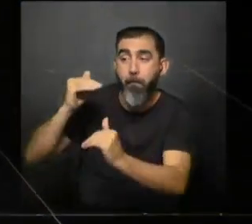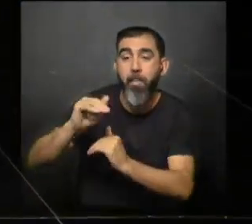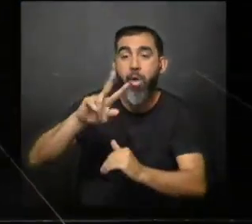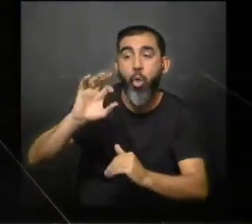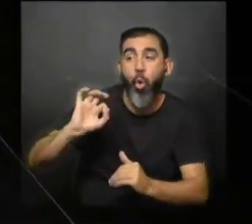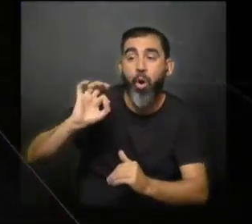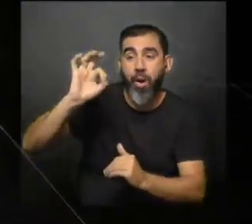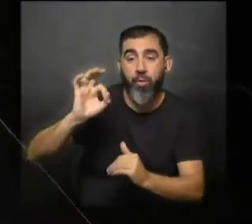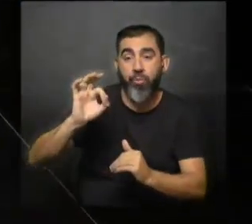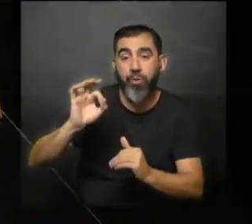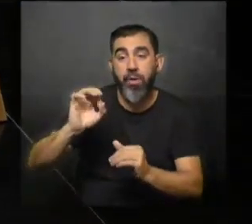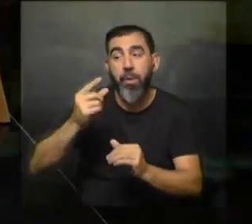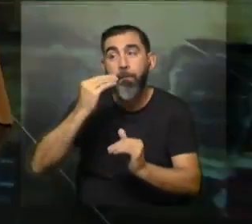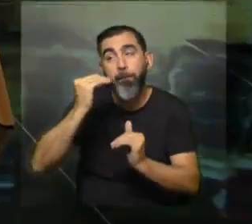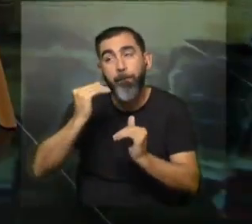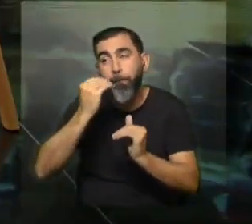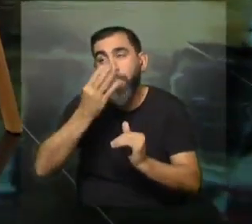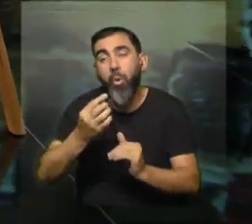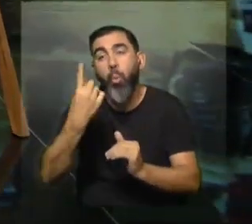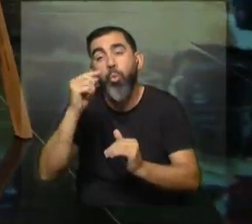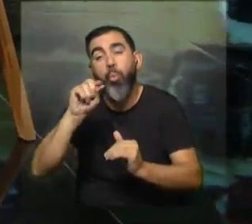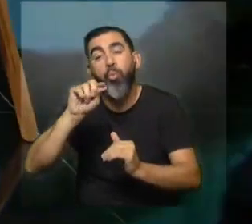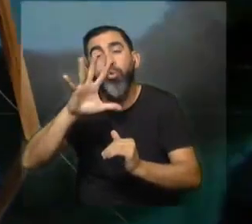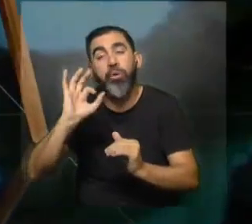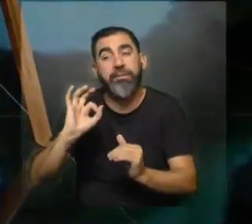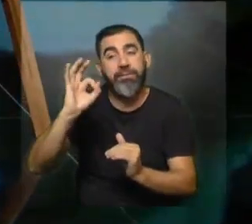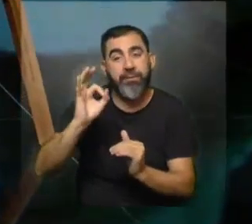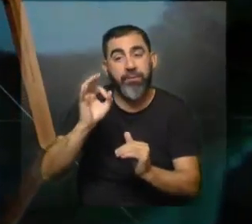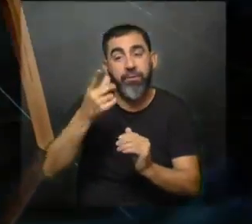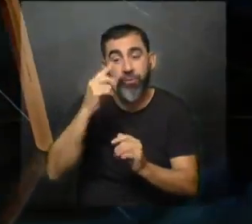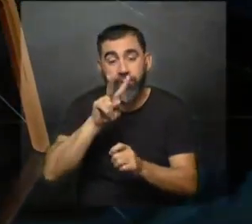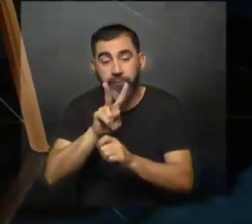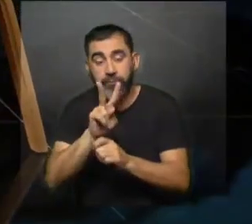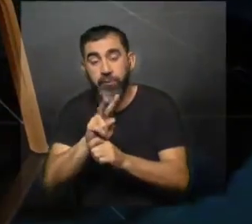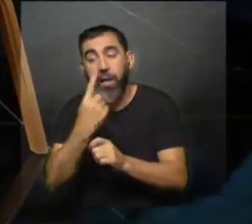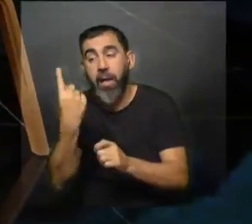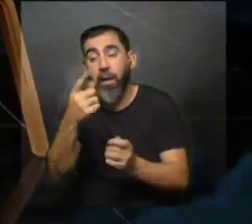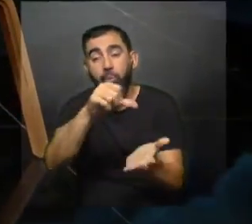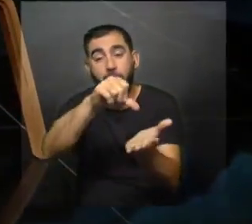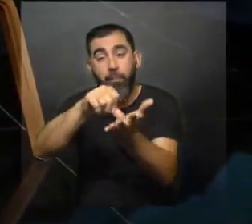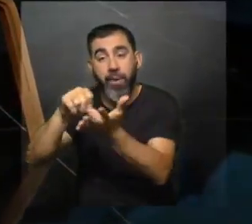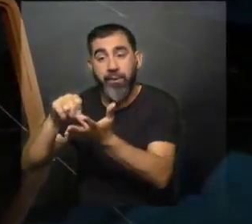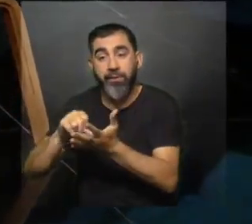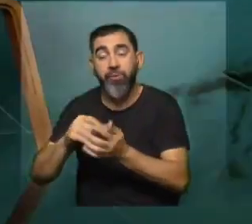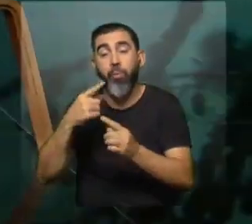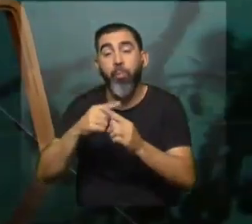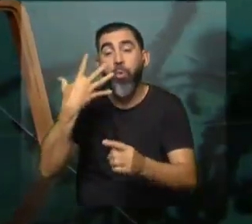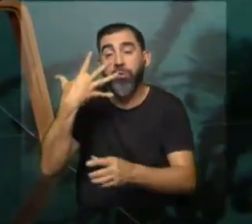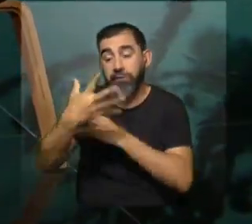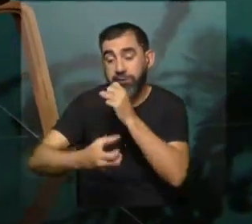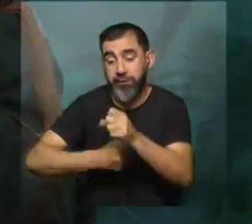y en particular estemos más cerca del 1,5. Entonces, para llegar a ese monitoreo, cada país tiene que, cada 5